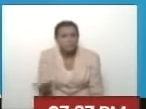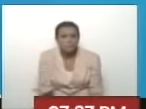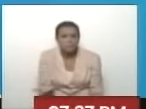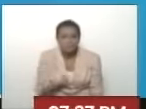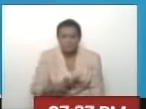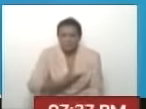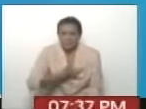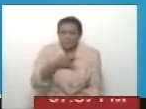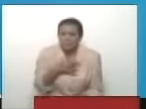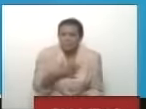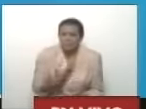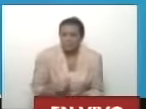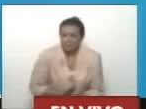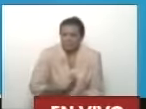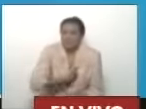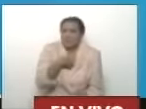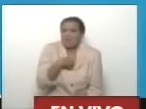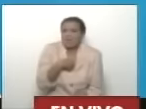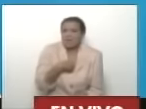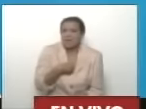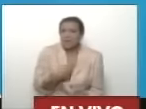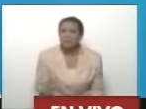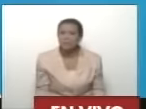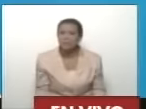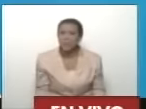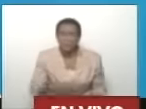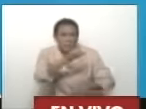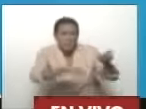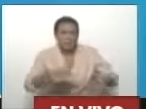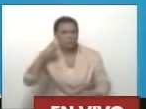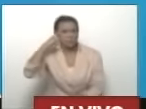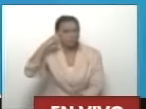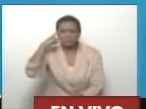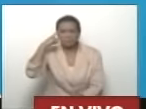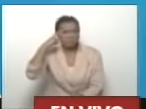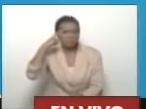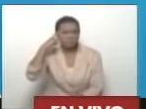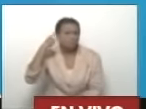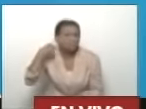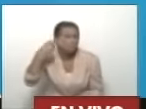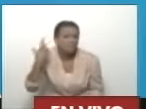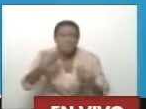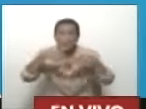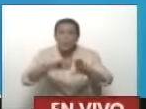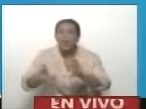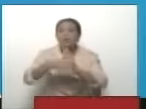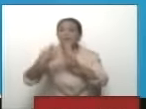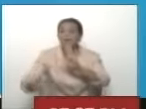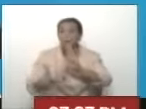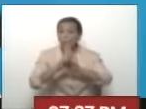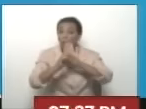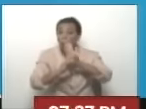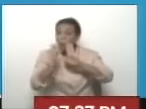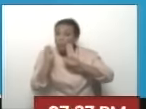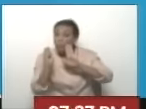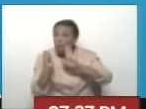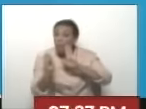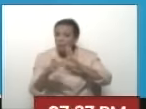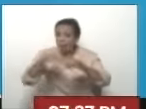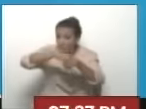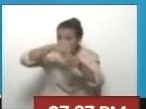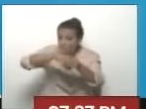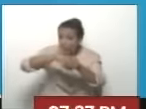Habráse visto locura de gente loca. Que se suspenda el derecho a consultar al pueblo, el derecho a